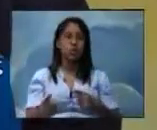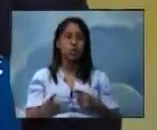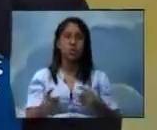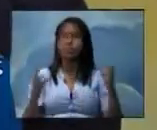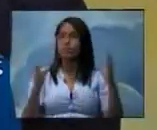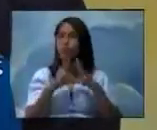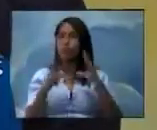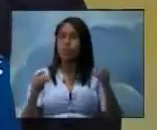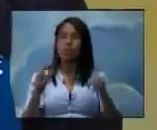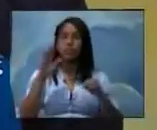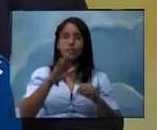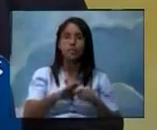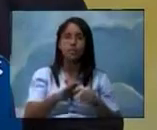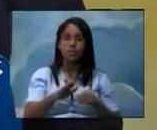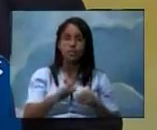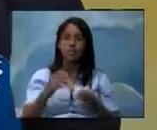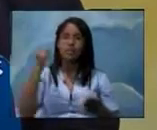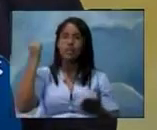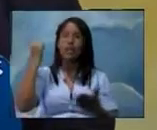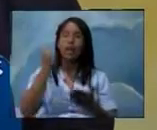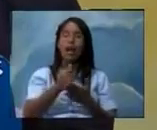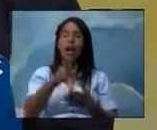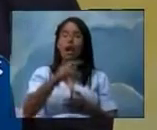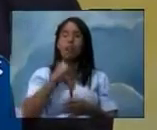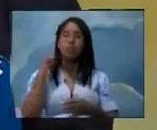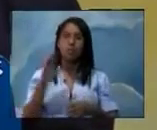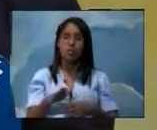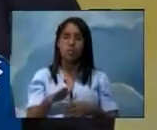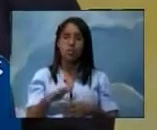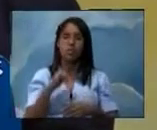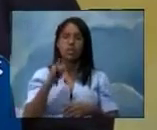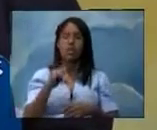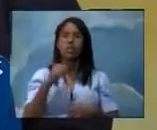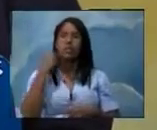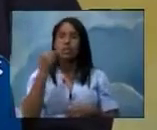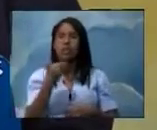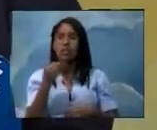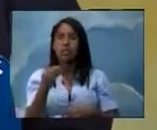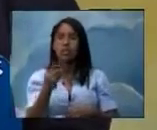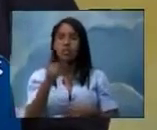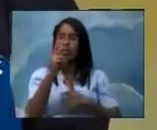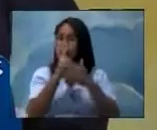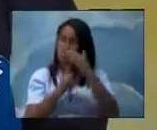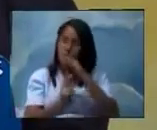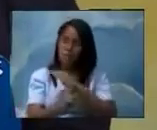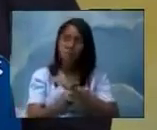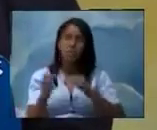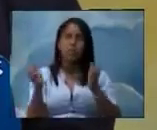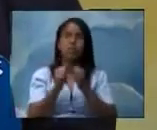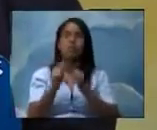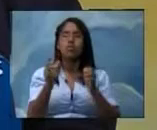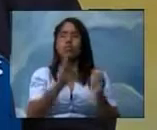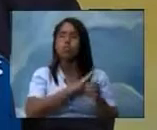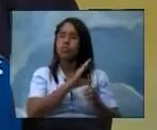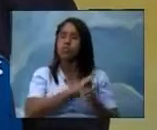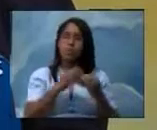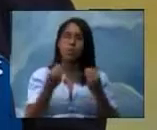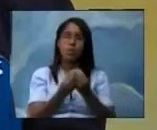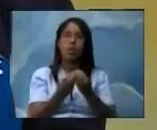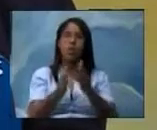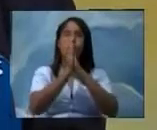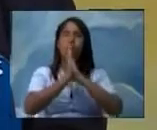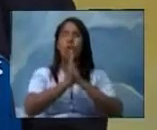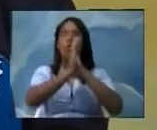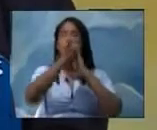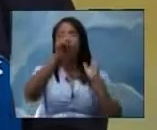entonces todos estaban sentenciados a muerte. Y Daniel humildemente con sus compañeros oró